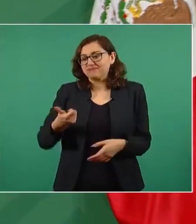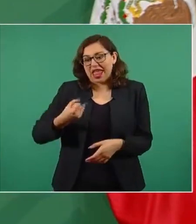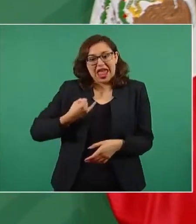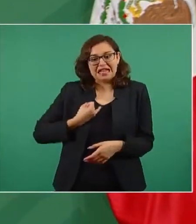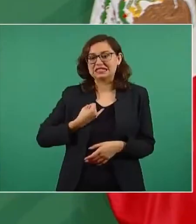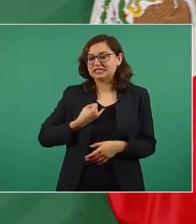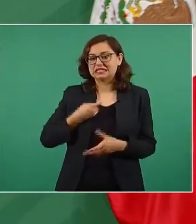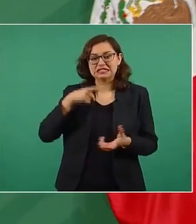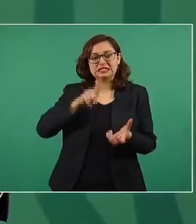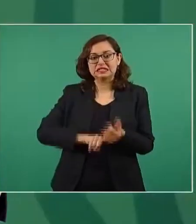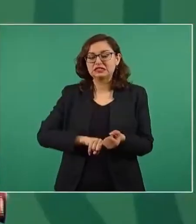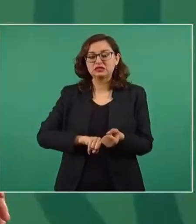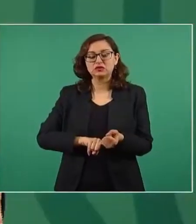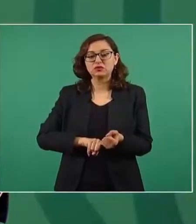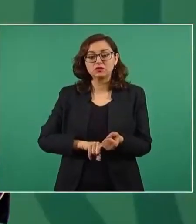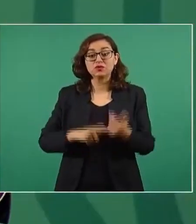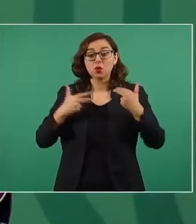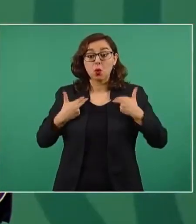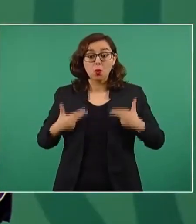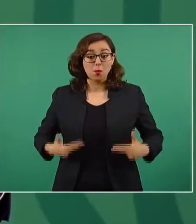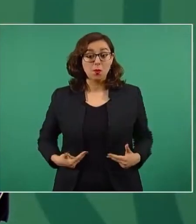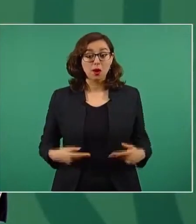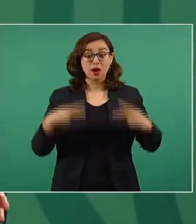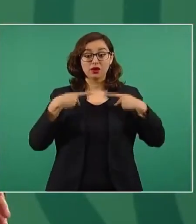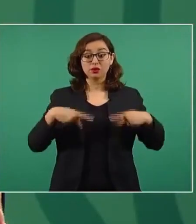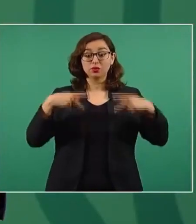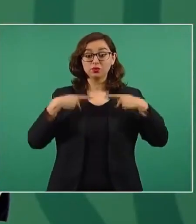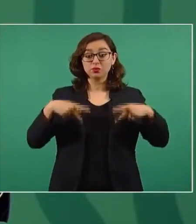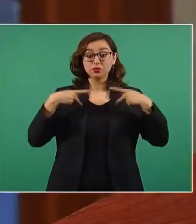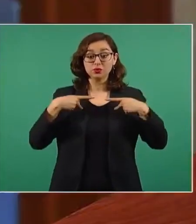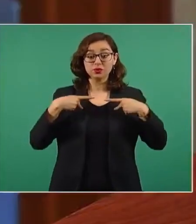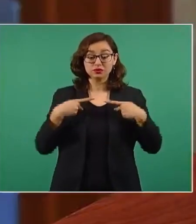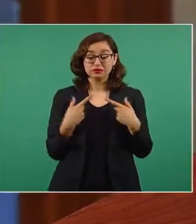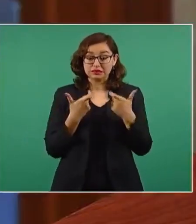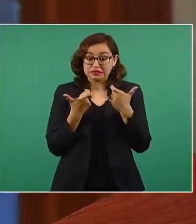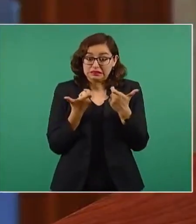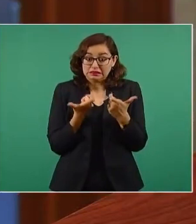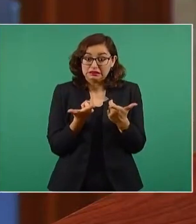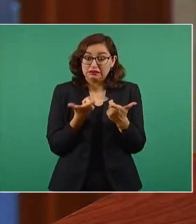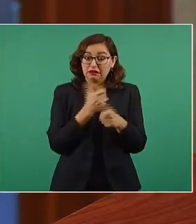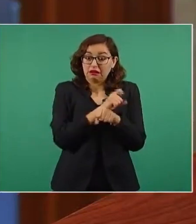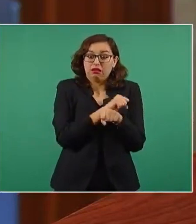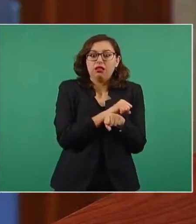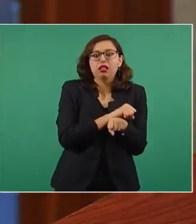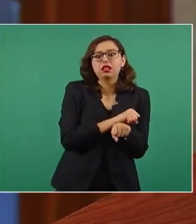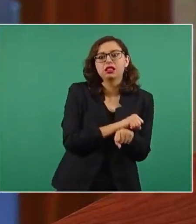ningún ser humano, ninguna persona, ser esclavo del dinero.